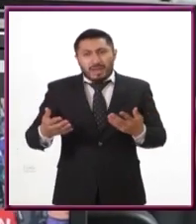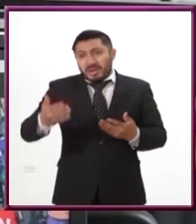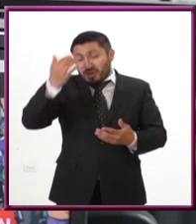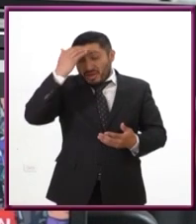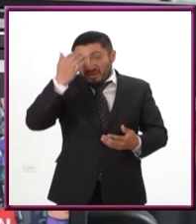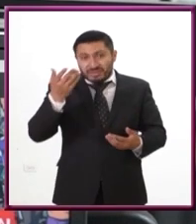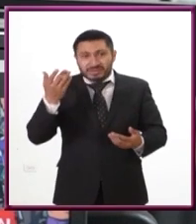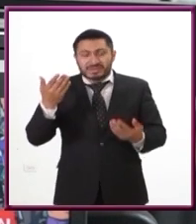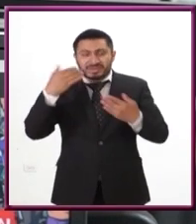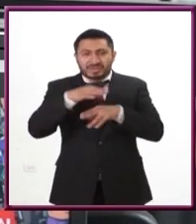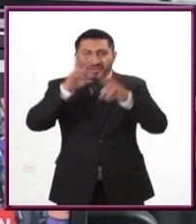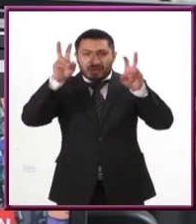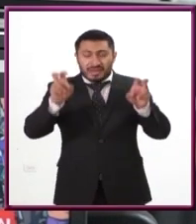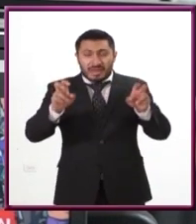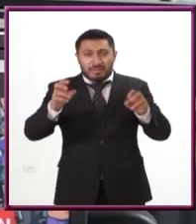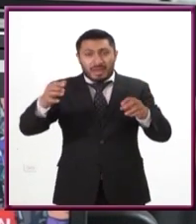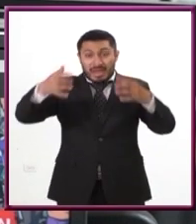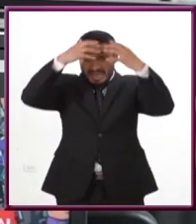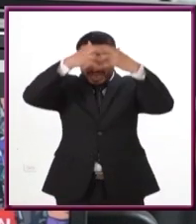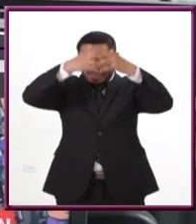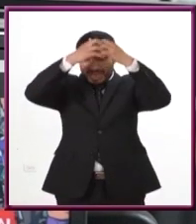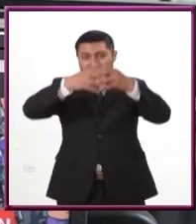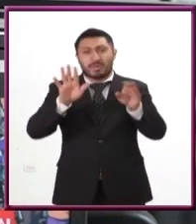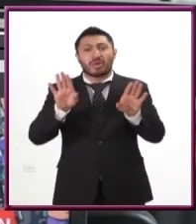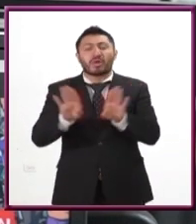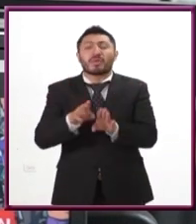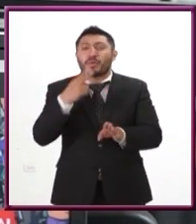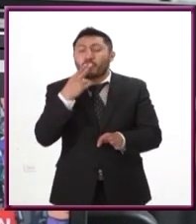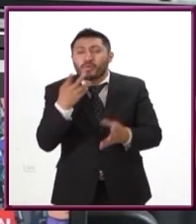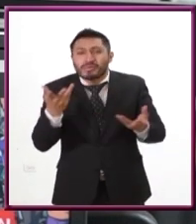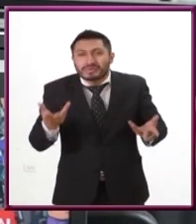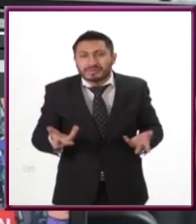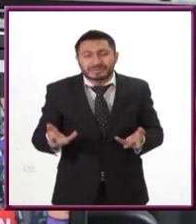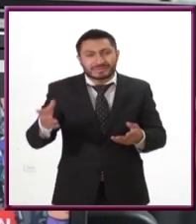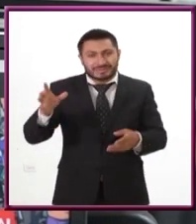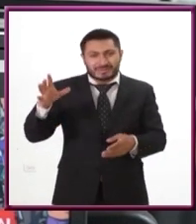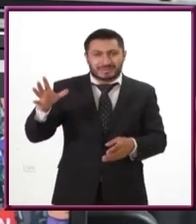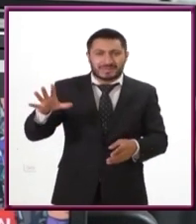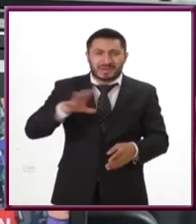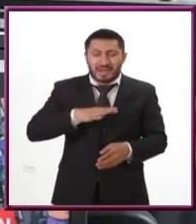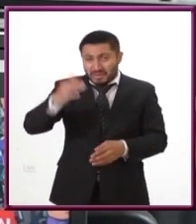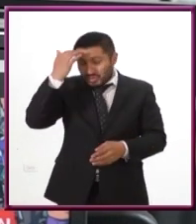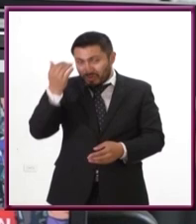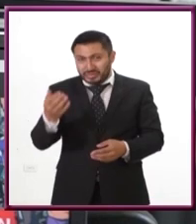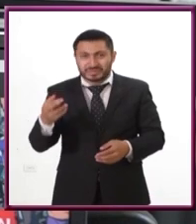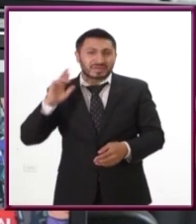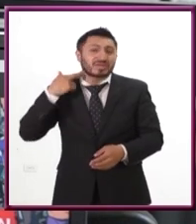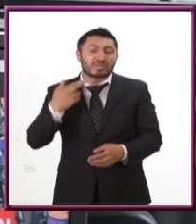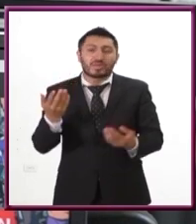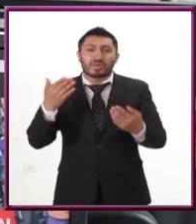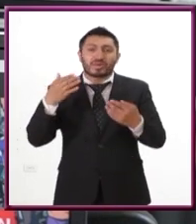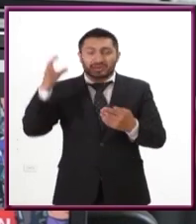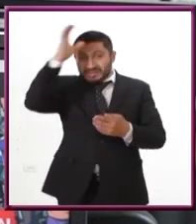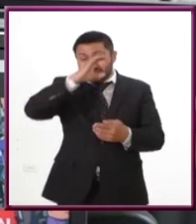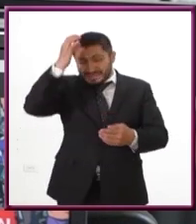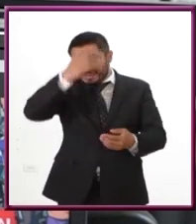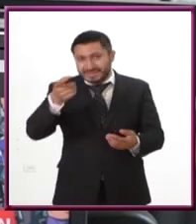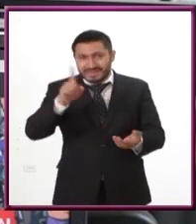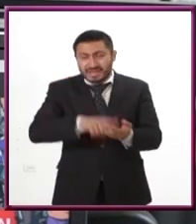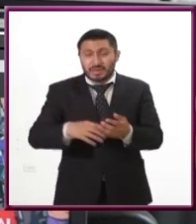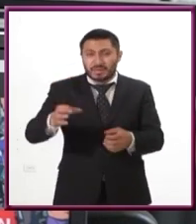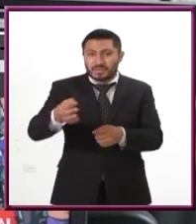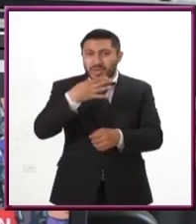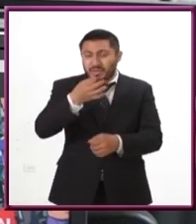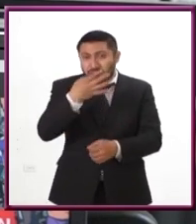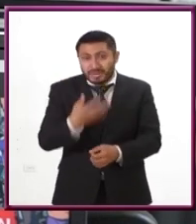un poco más del funcionamiento del cerebro humano. Nos enteramos de los avances de robótica aplicada a la medicina.